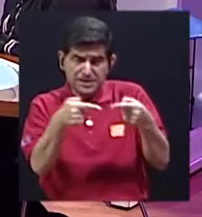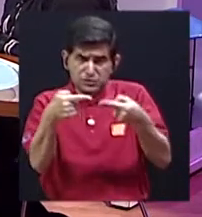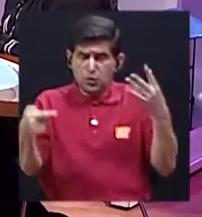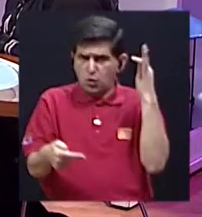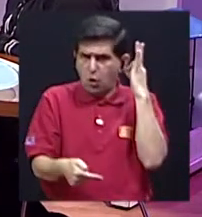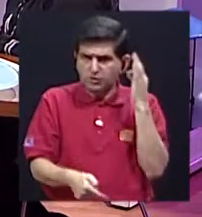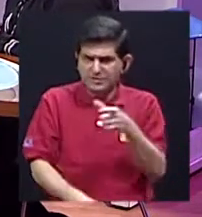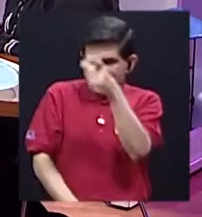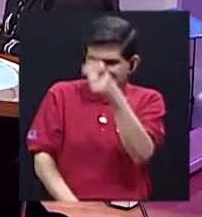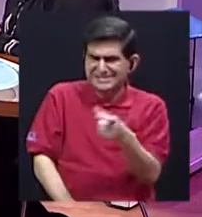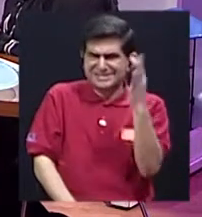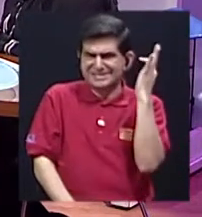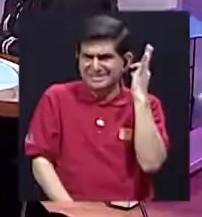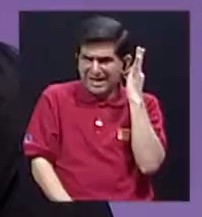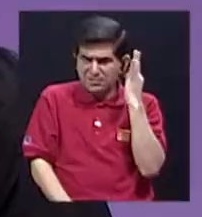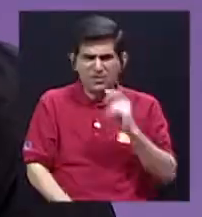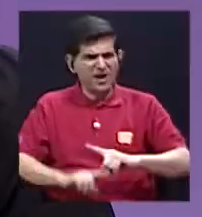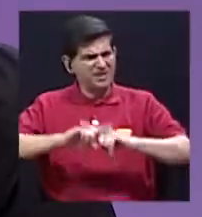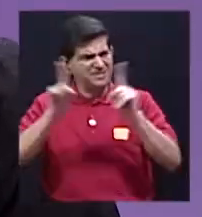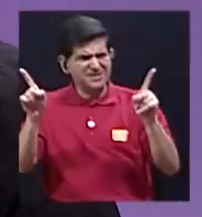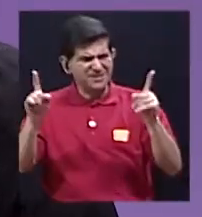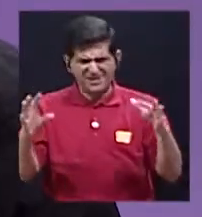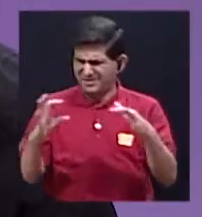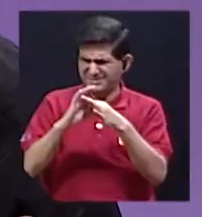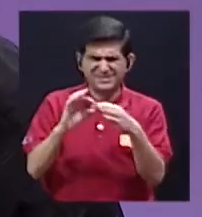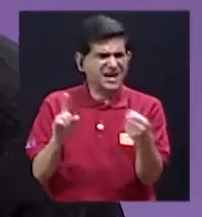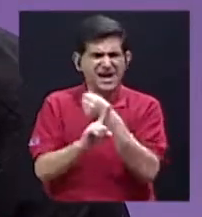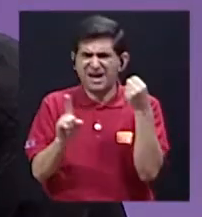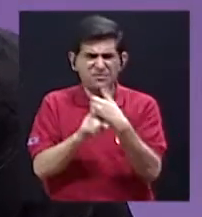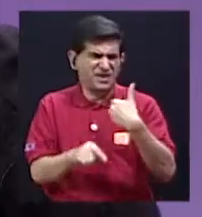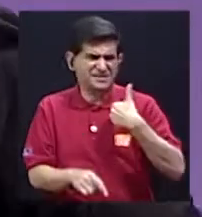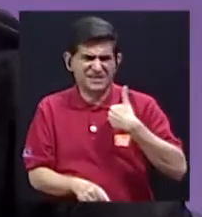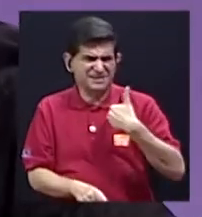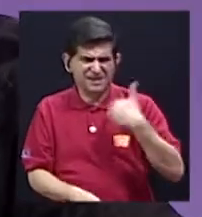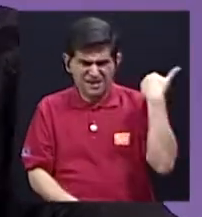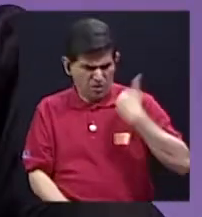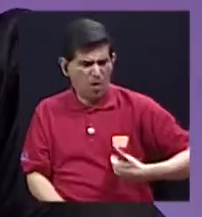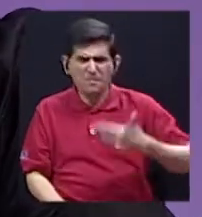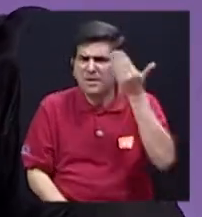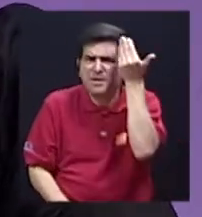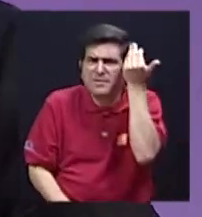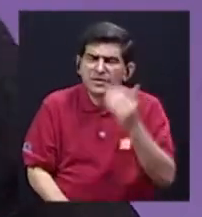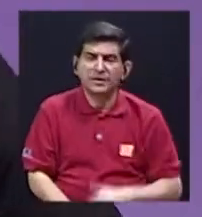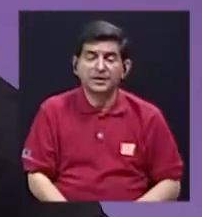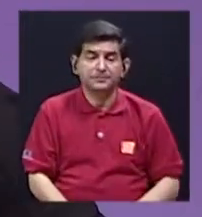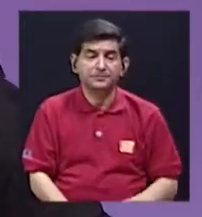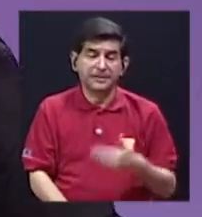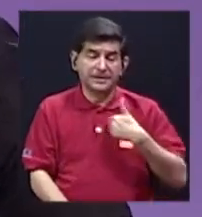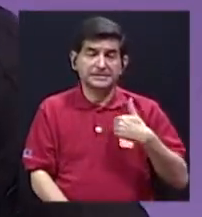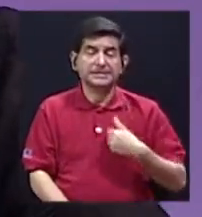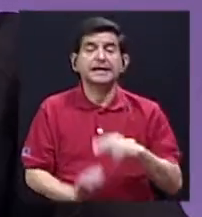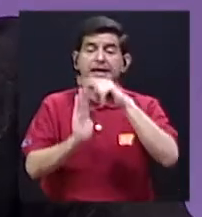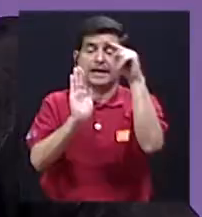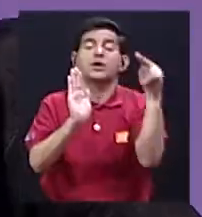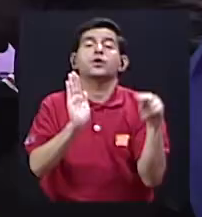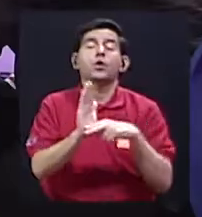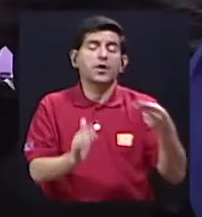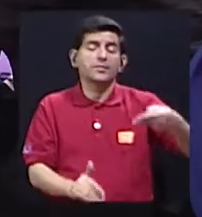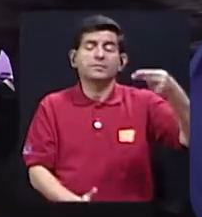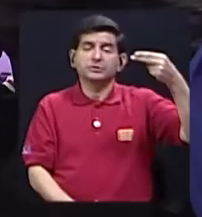las mujeres por ser mujer que esa diferencia en relación con la violencia que sufren los hombres bueno es que hay todo un parámetro